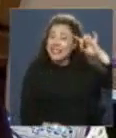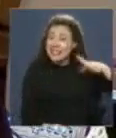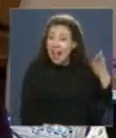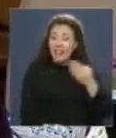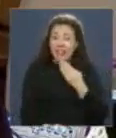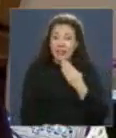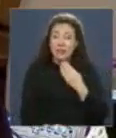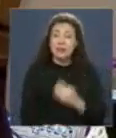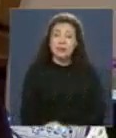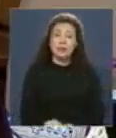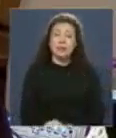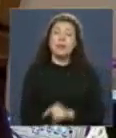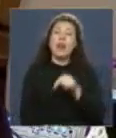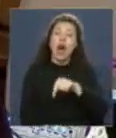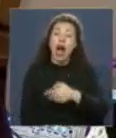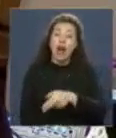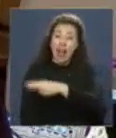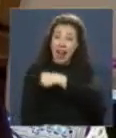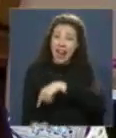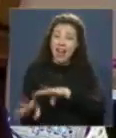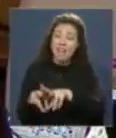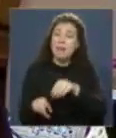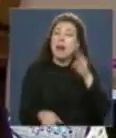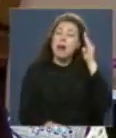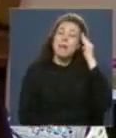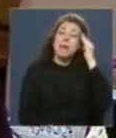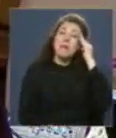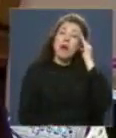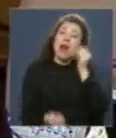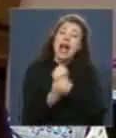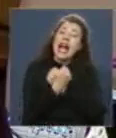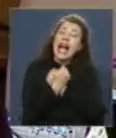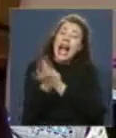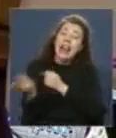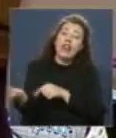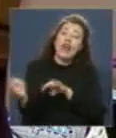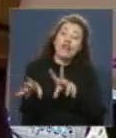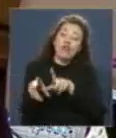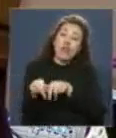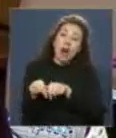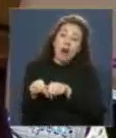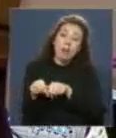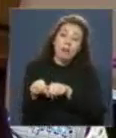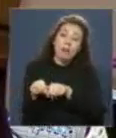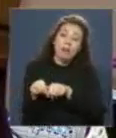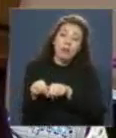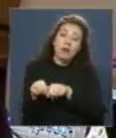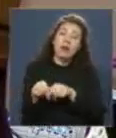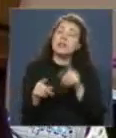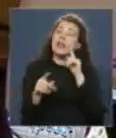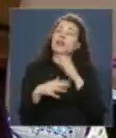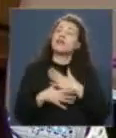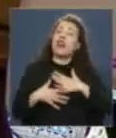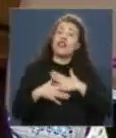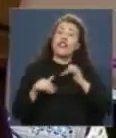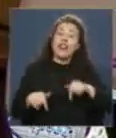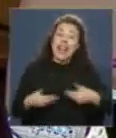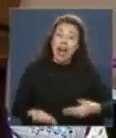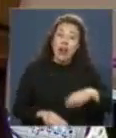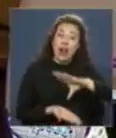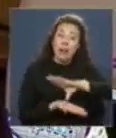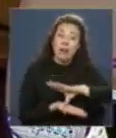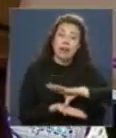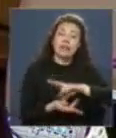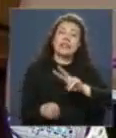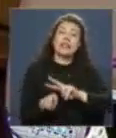sabemos que ellos hoy día, en la memoria de su querido familiar, están al menos satisfechos de que hoy día en el país se